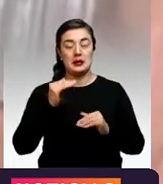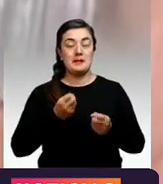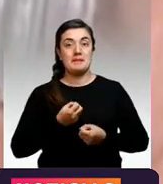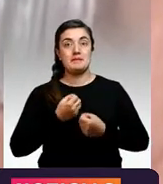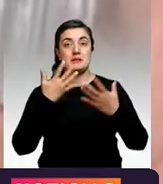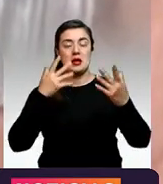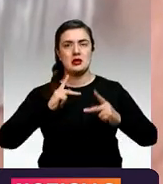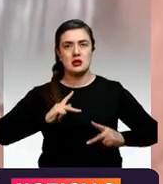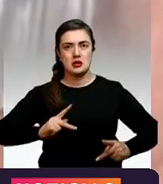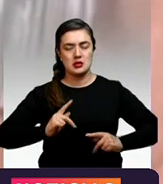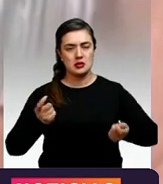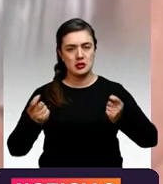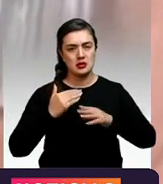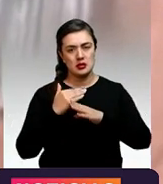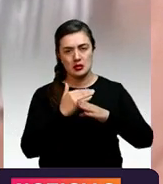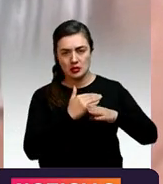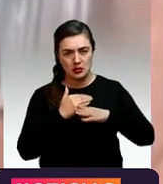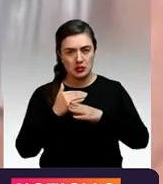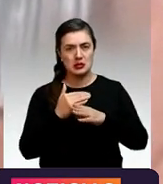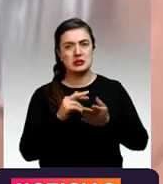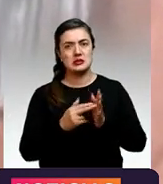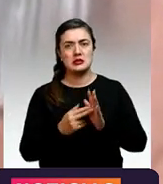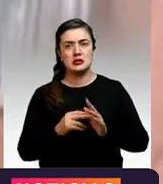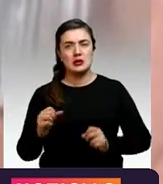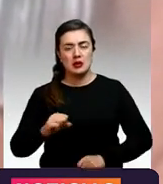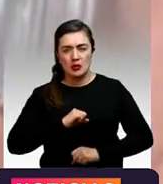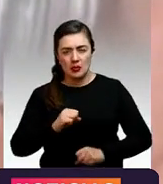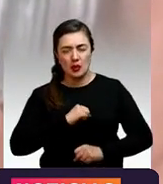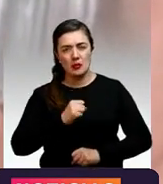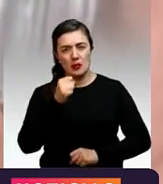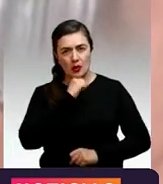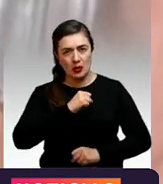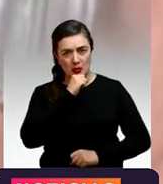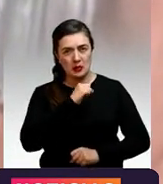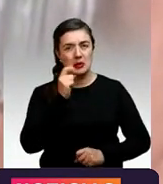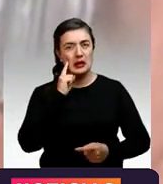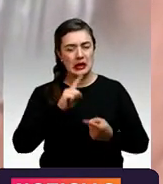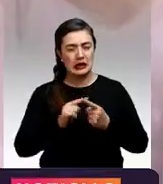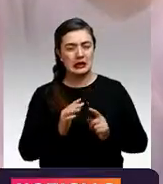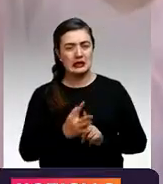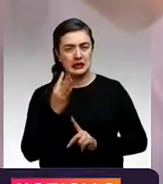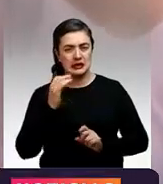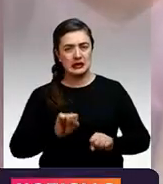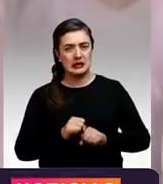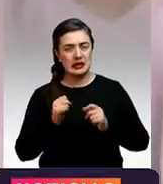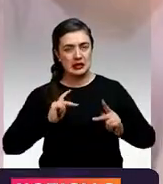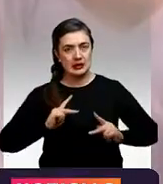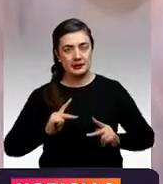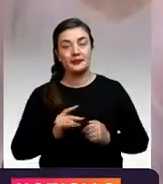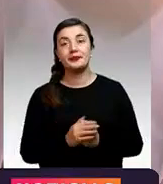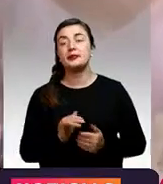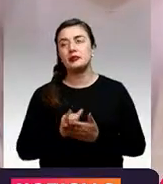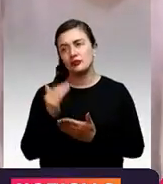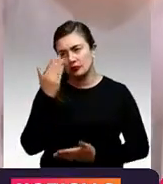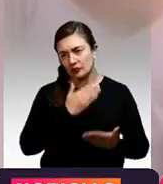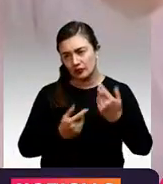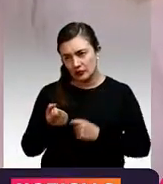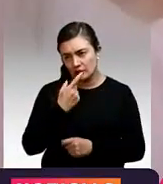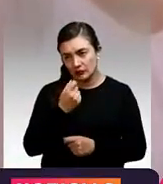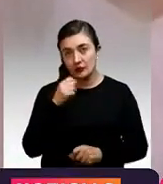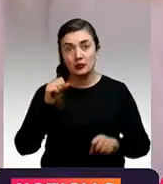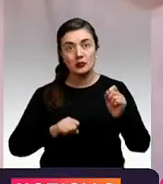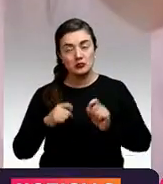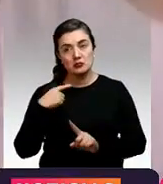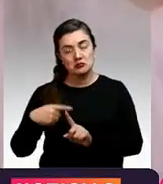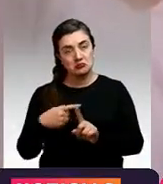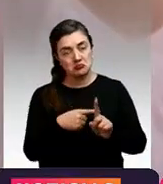bronquial, modular esa tormenta de citoquinas que es la que conduce al daño pulmonar. Los resultados preliminares son positivos,